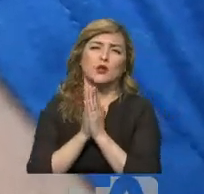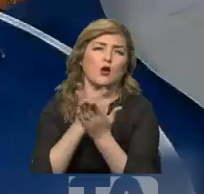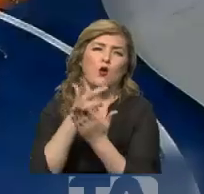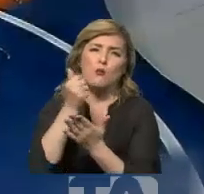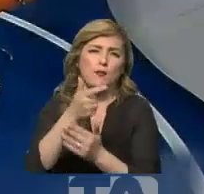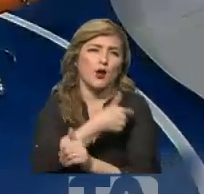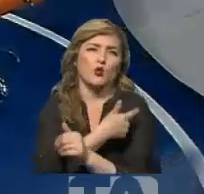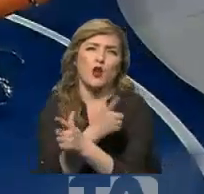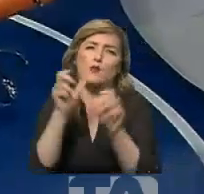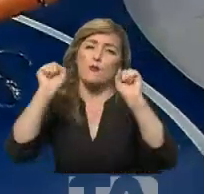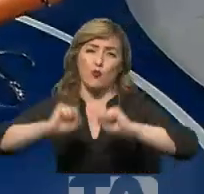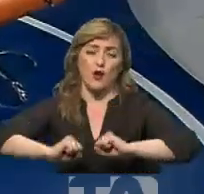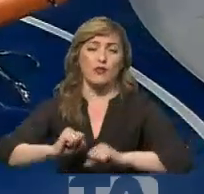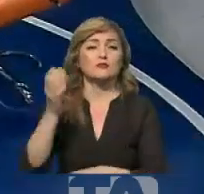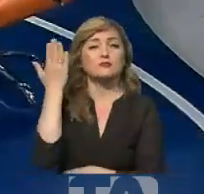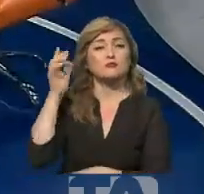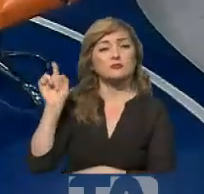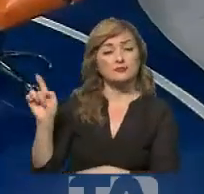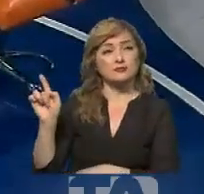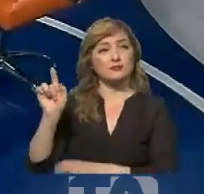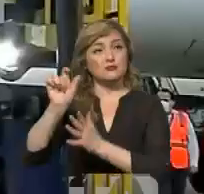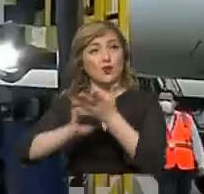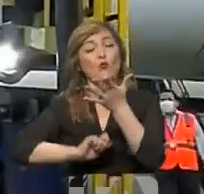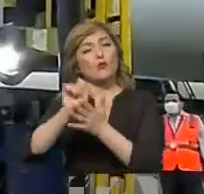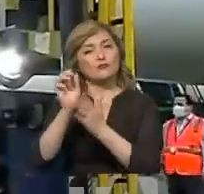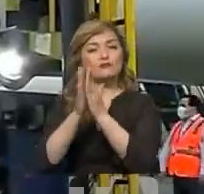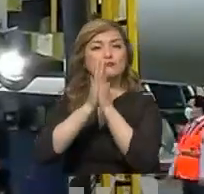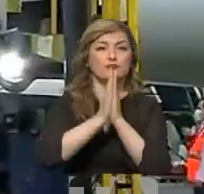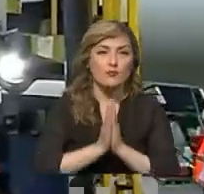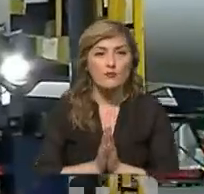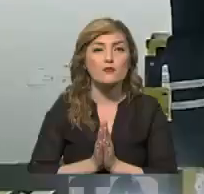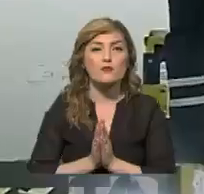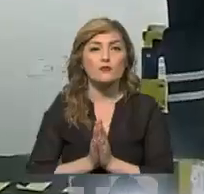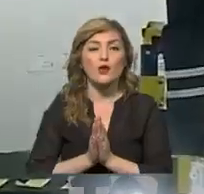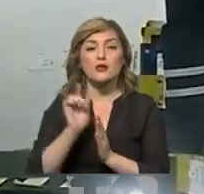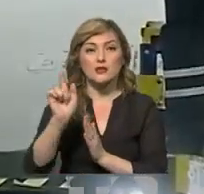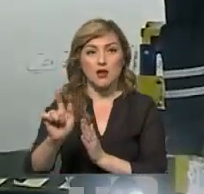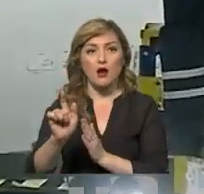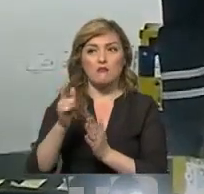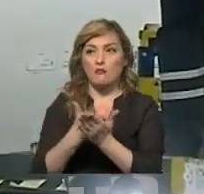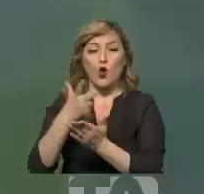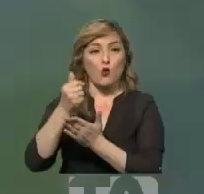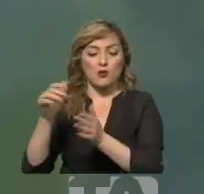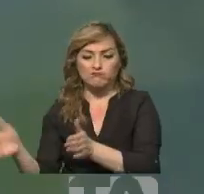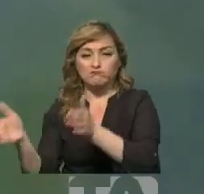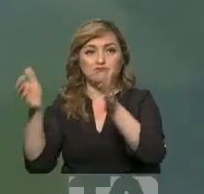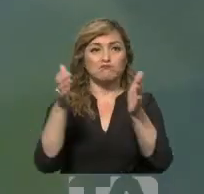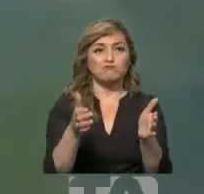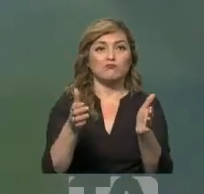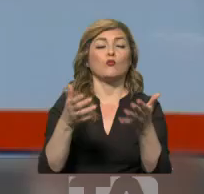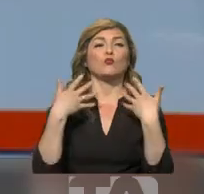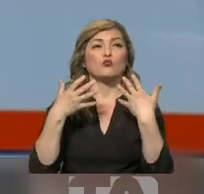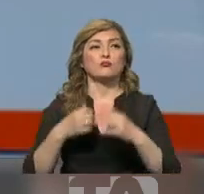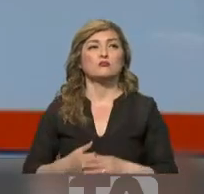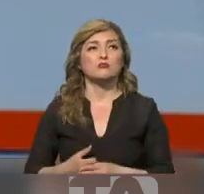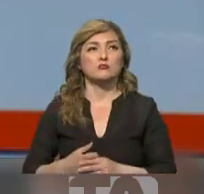vacunas. Según la alcaldesa Cintia Viteri, de aprobarse el pedido, incluso ya existe un lote de dosis que sería destinado para la ciudad.